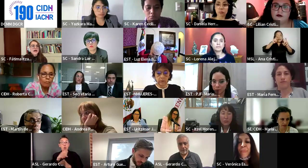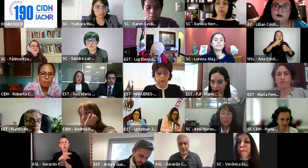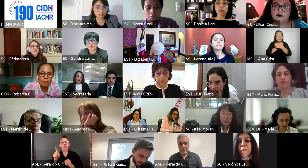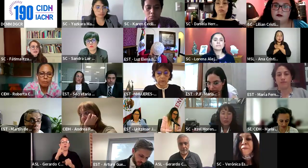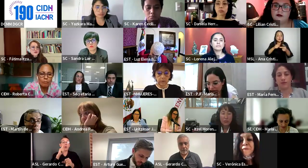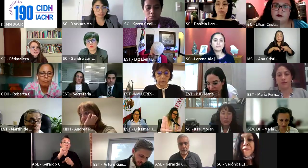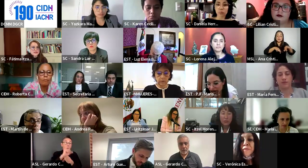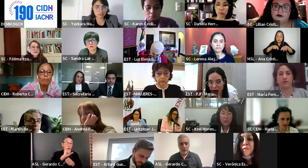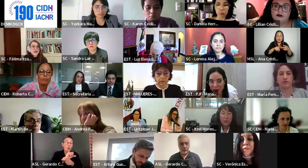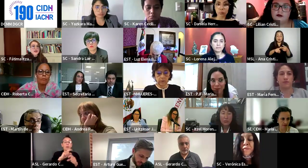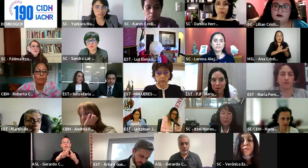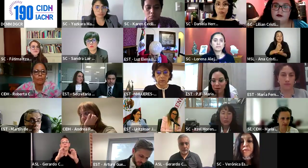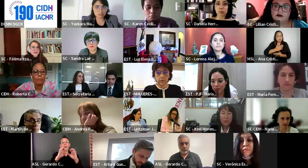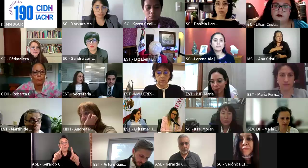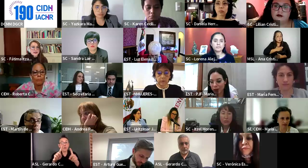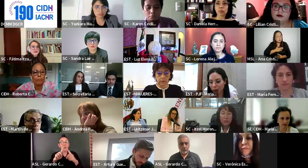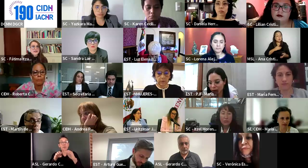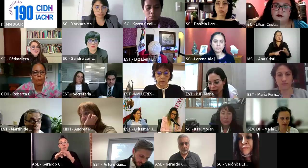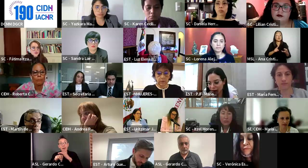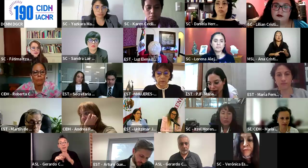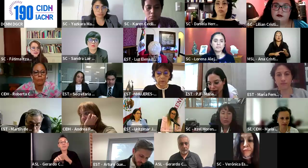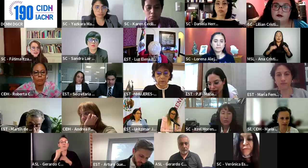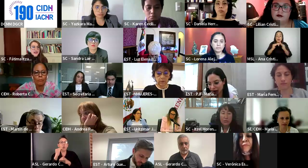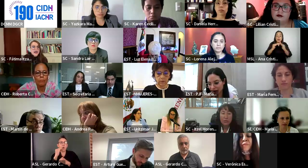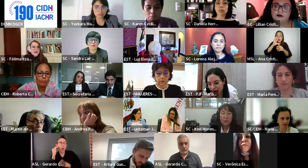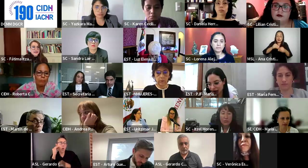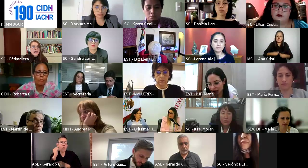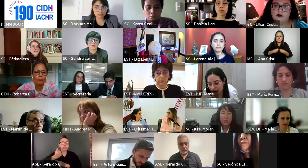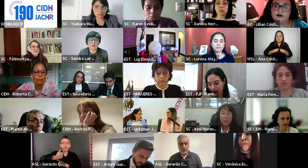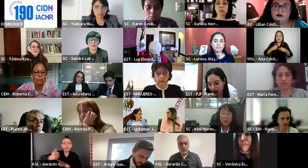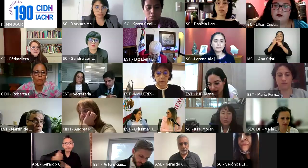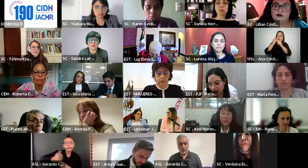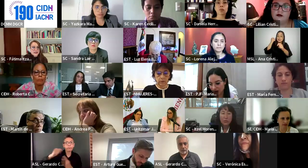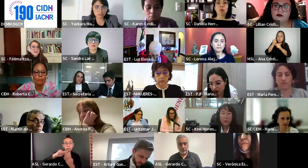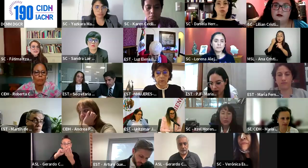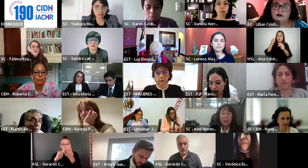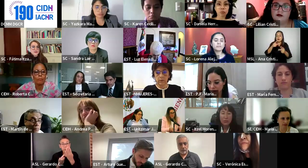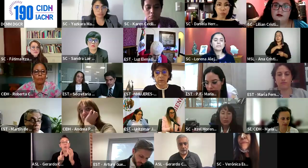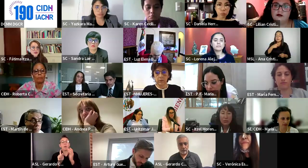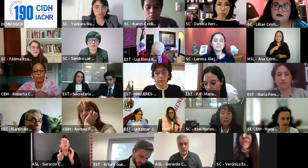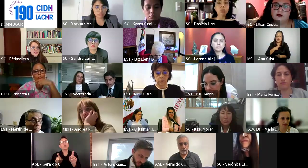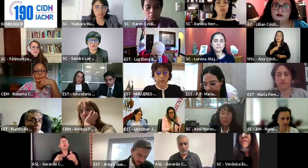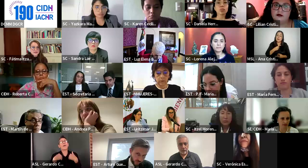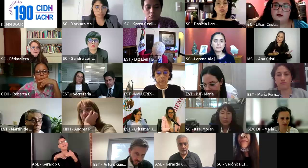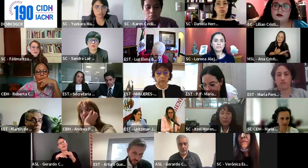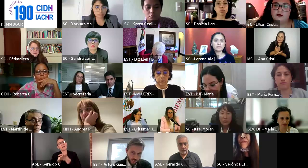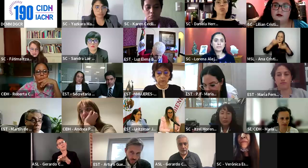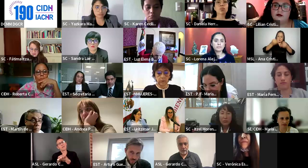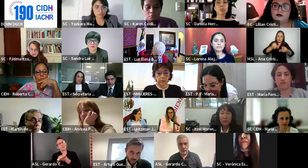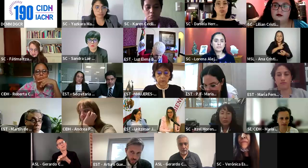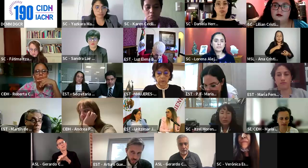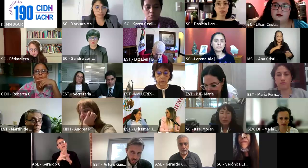empleo, acceso a la justicia, vivienda, transporte, haya accesibilidad y se contemple una perspectiva